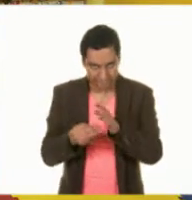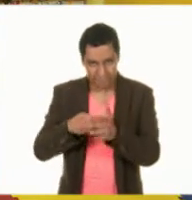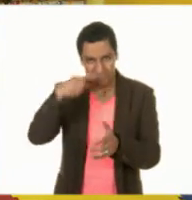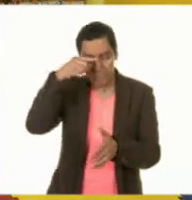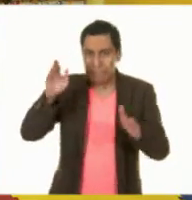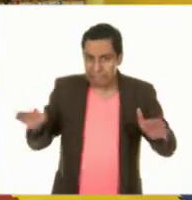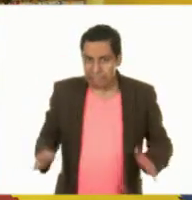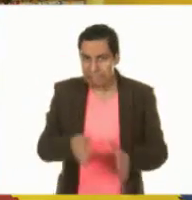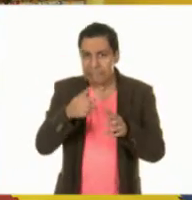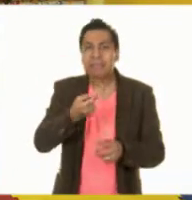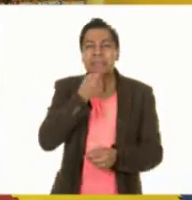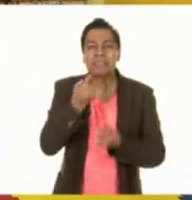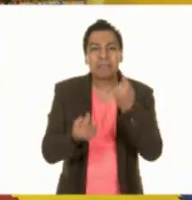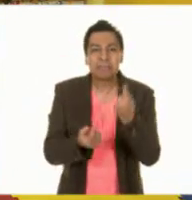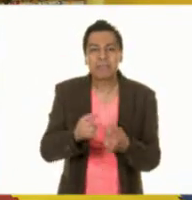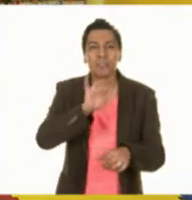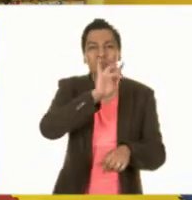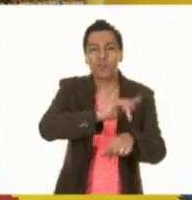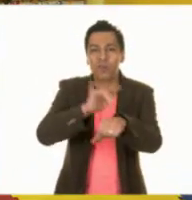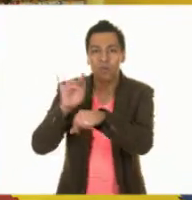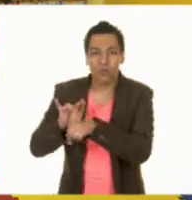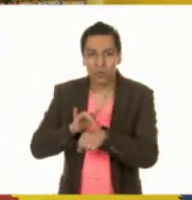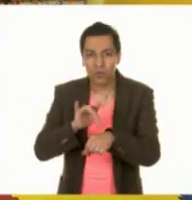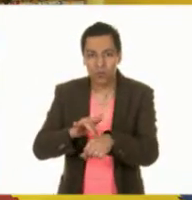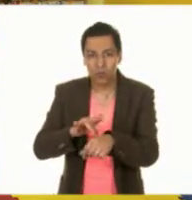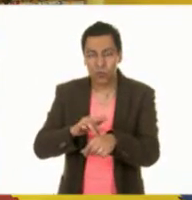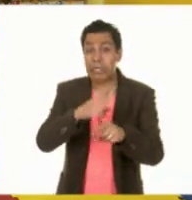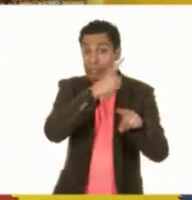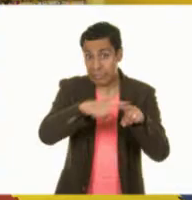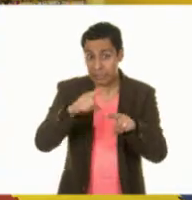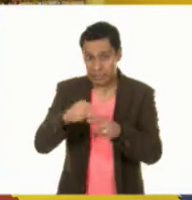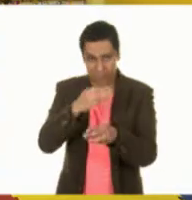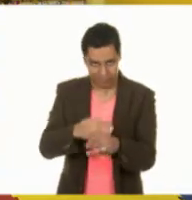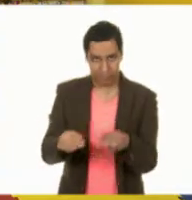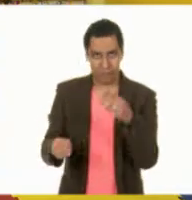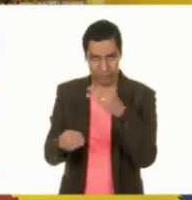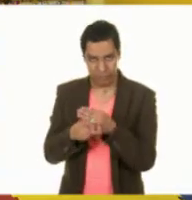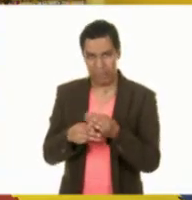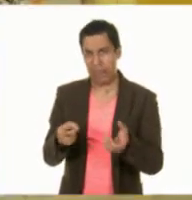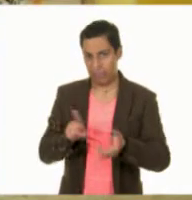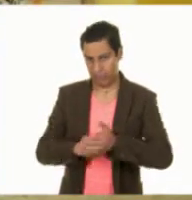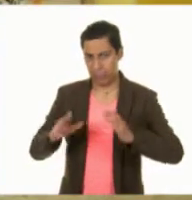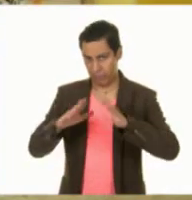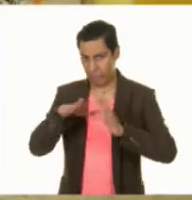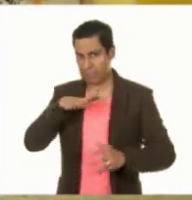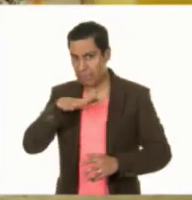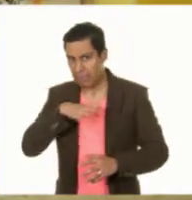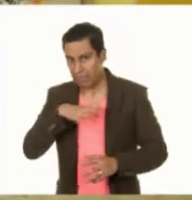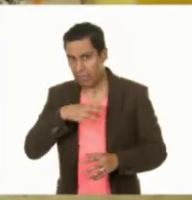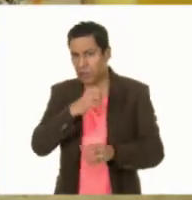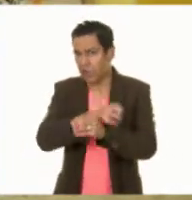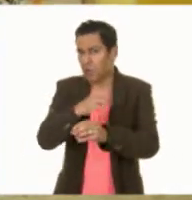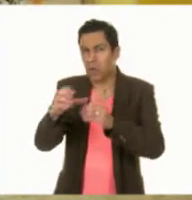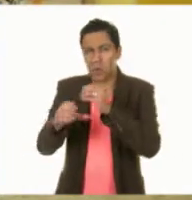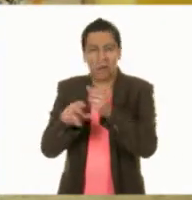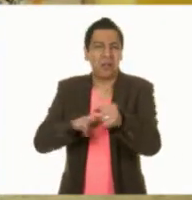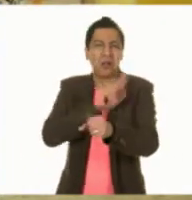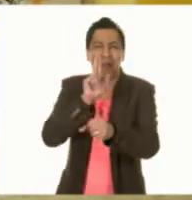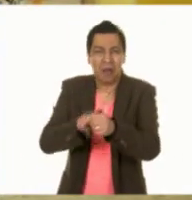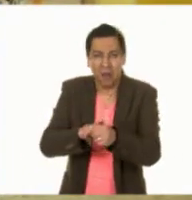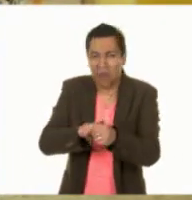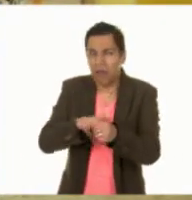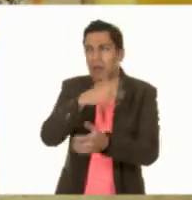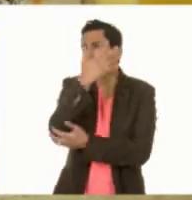estético. Podemos recolectar diferentes materiales que estén disponibles en casa, desde cosas de la naturaleza